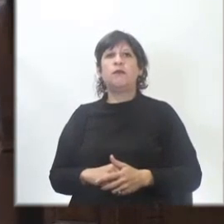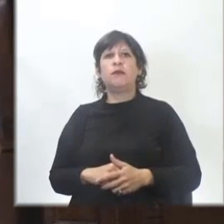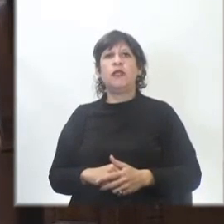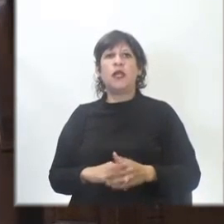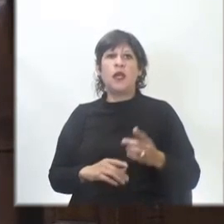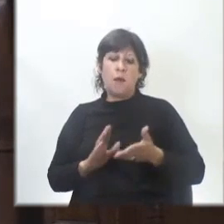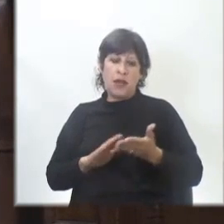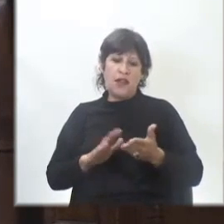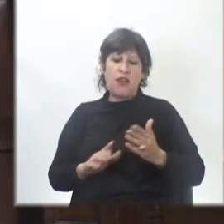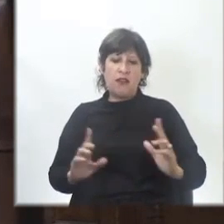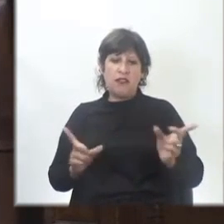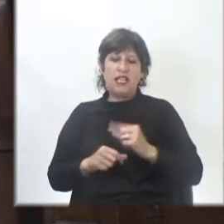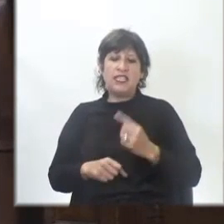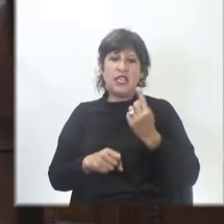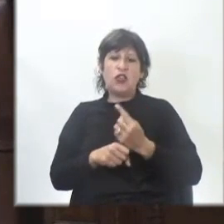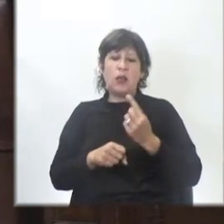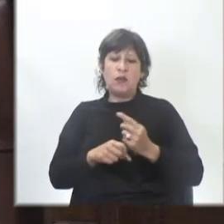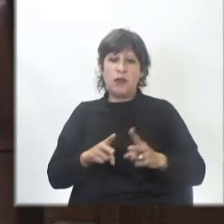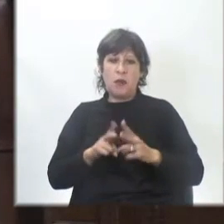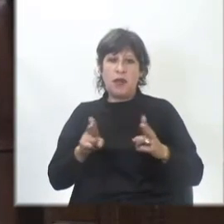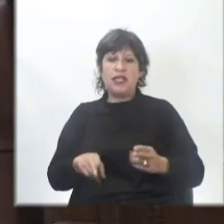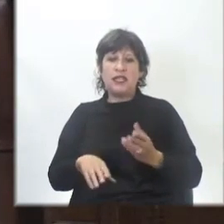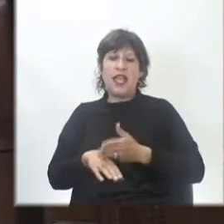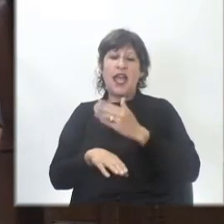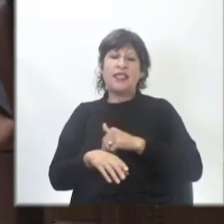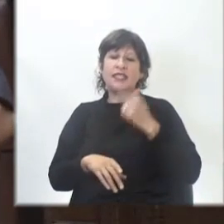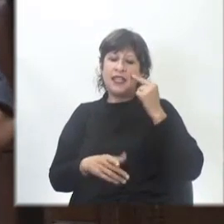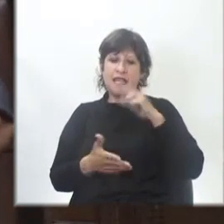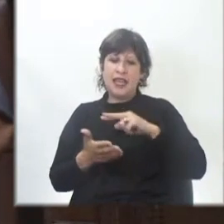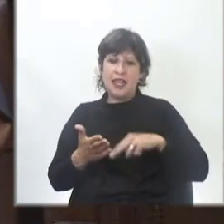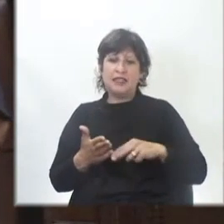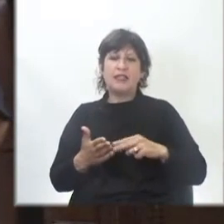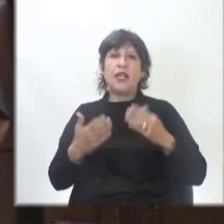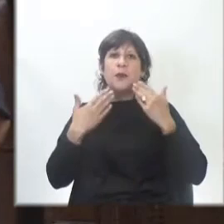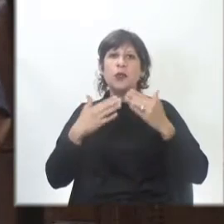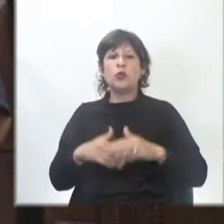ir finalizando esta primera parte, antes de leer las preguntas,